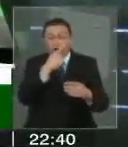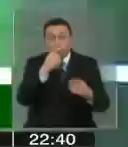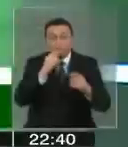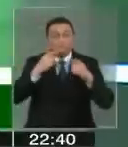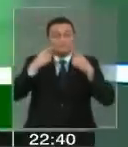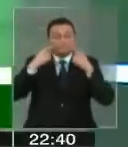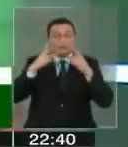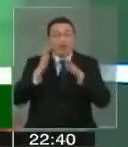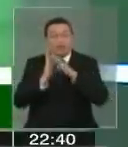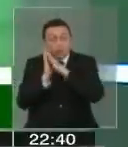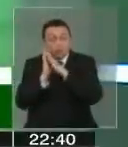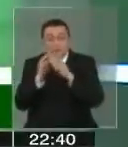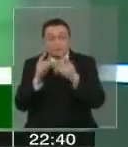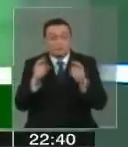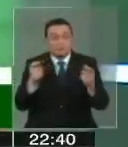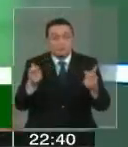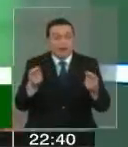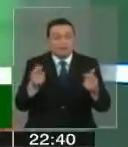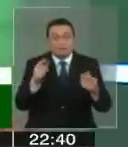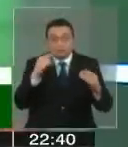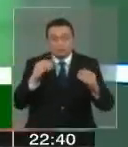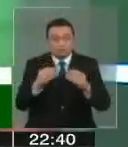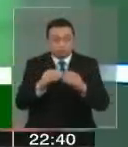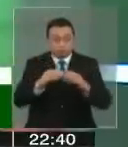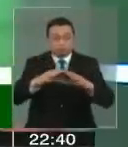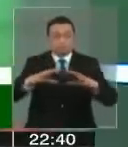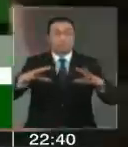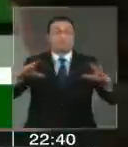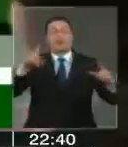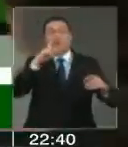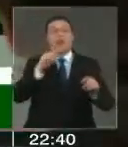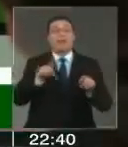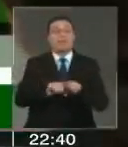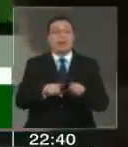los gestos, cómo duerme. Y se llenó eso el día, yo creo que estuvimos,